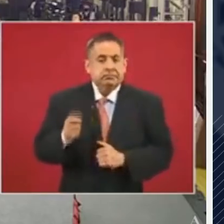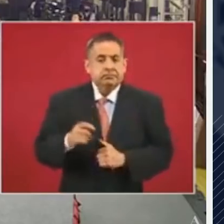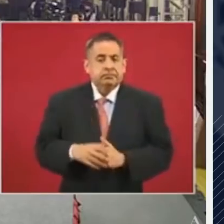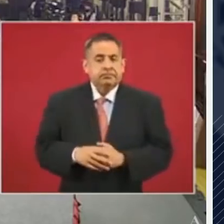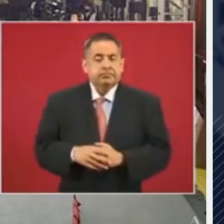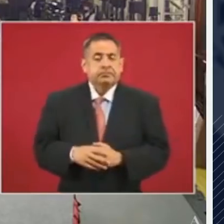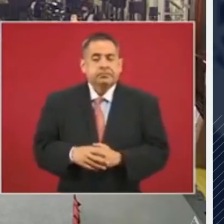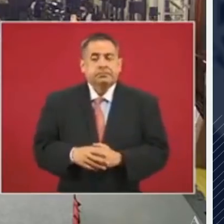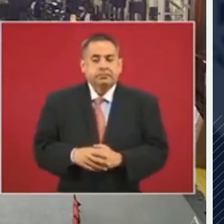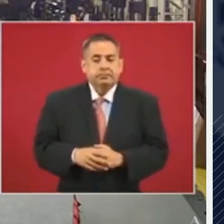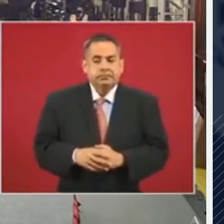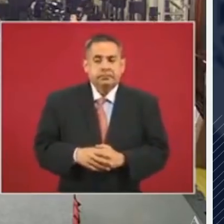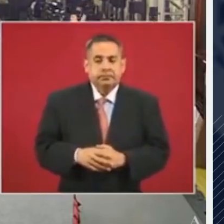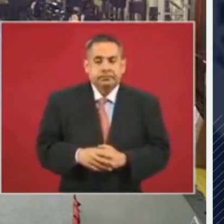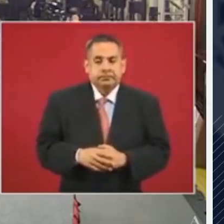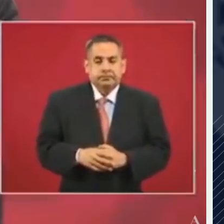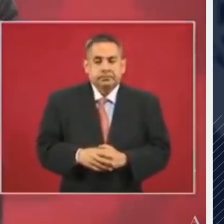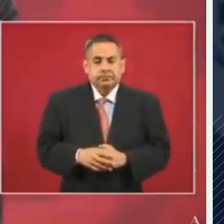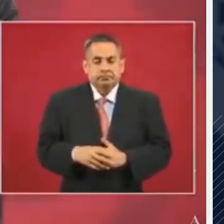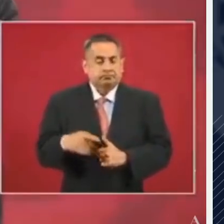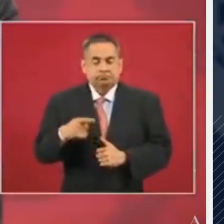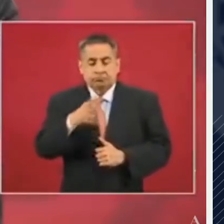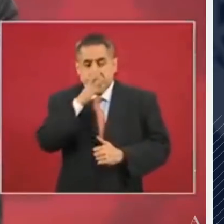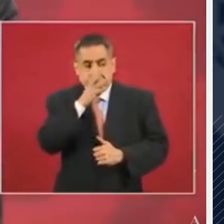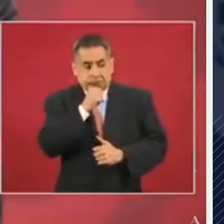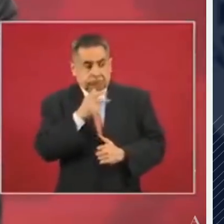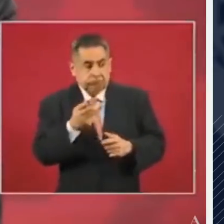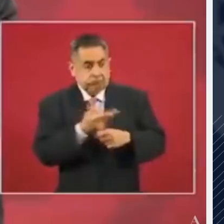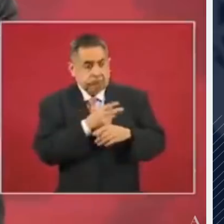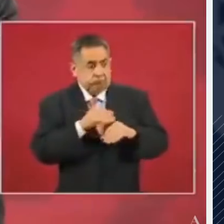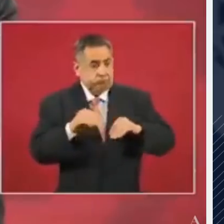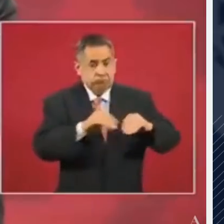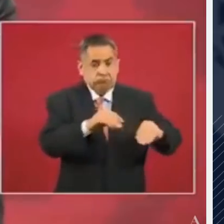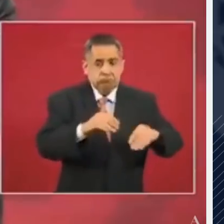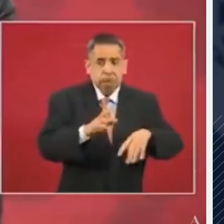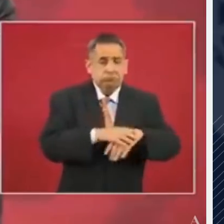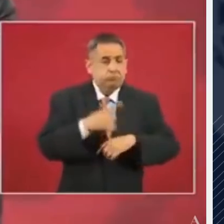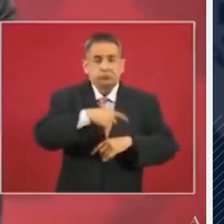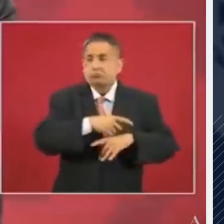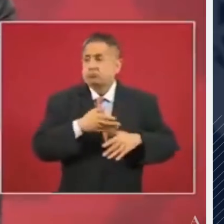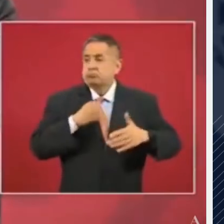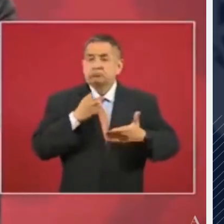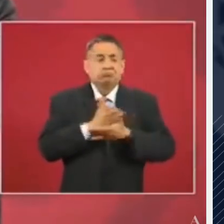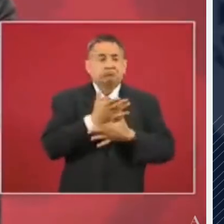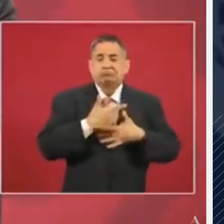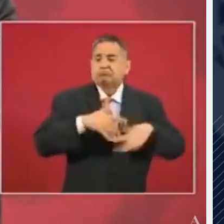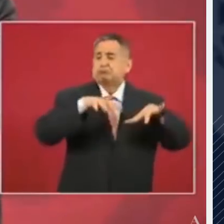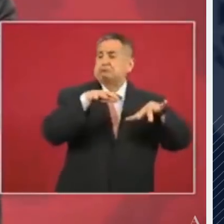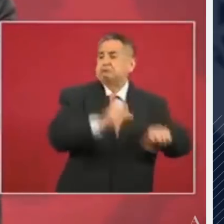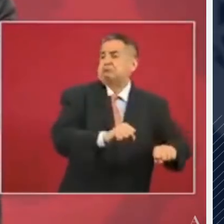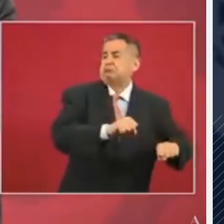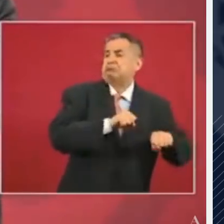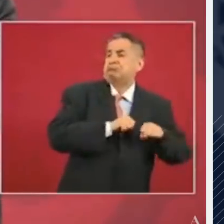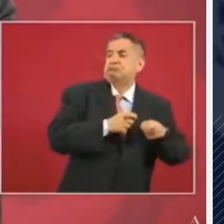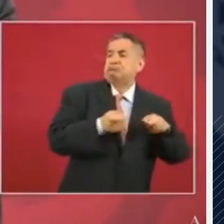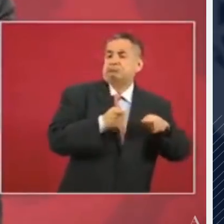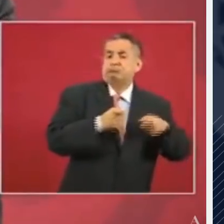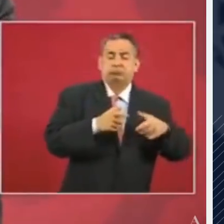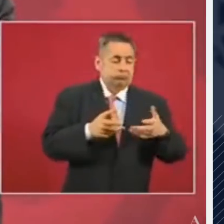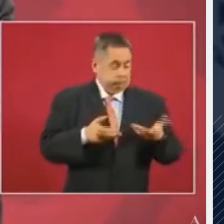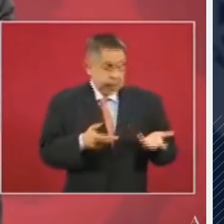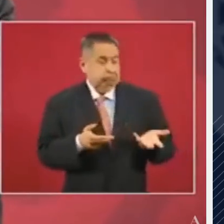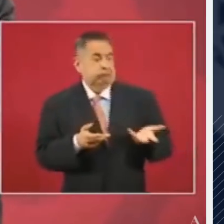del tratado, del total de la asignación a los Estados Unidos, el 46% del volumen que México